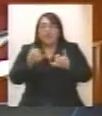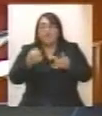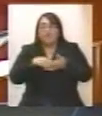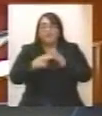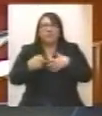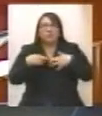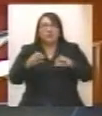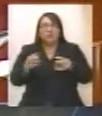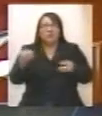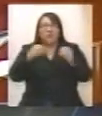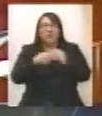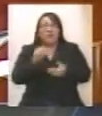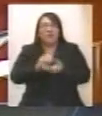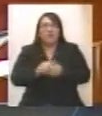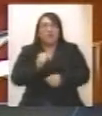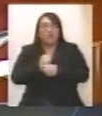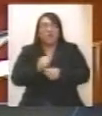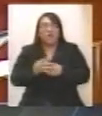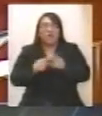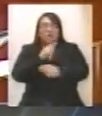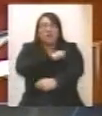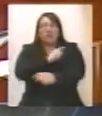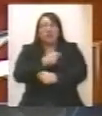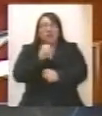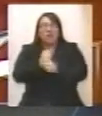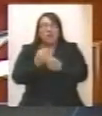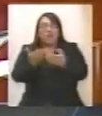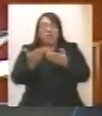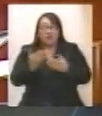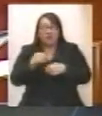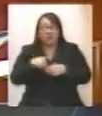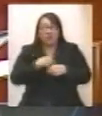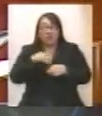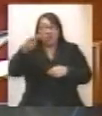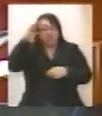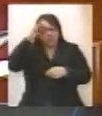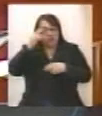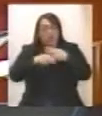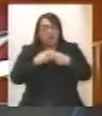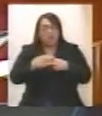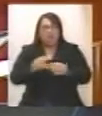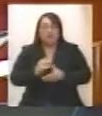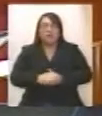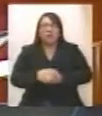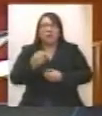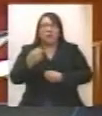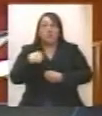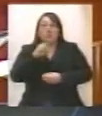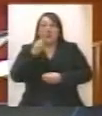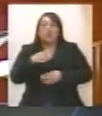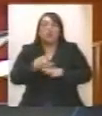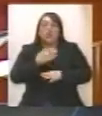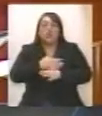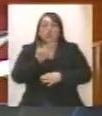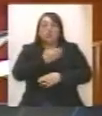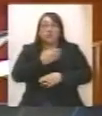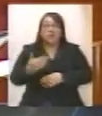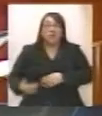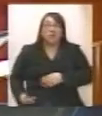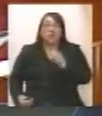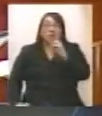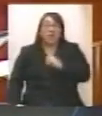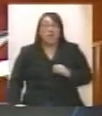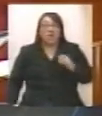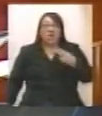permite implementar sistemas que fortalecen la operatividad de nuestra policía, porque como lo dijo el presidente de la República en